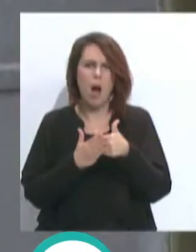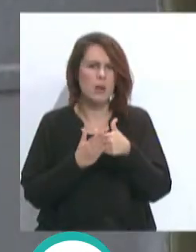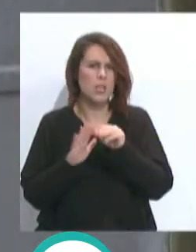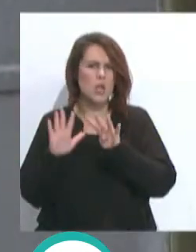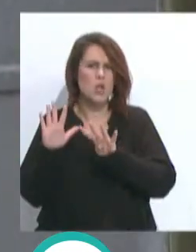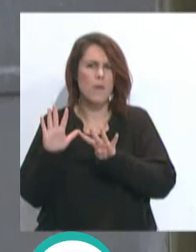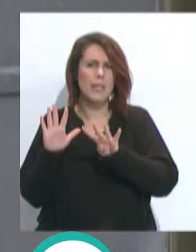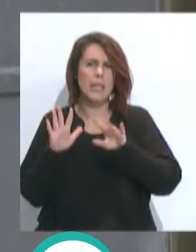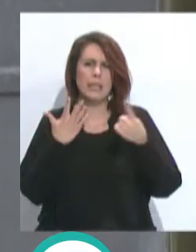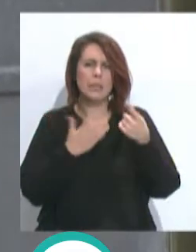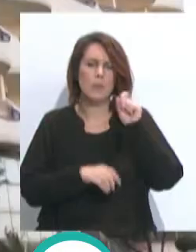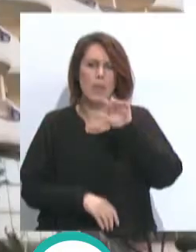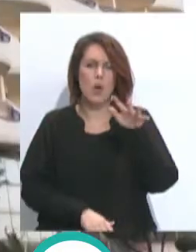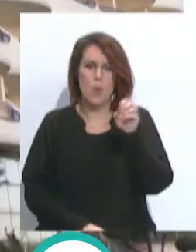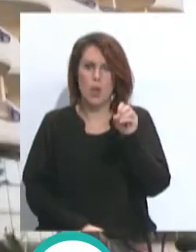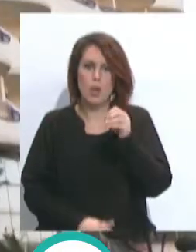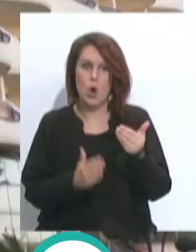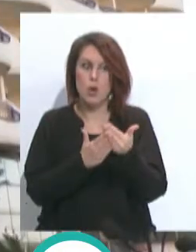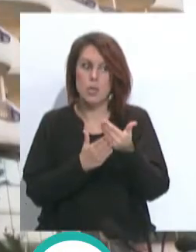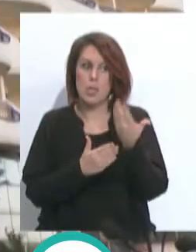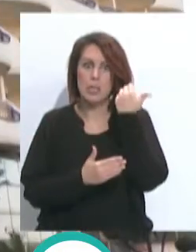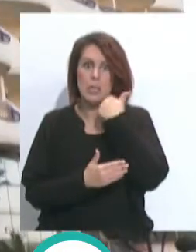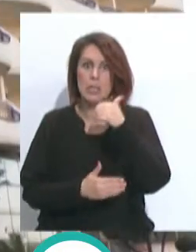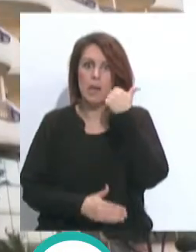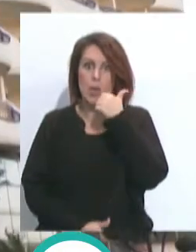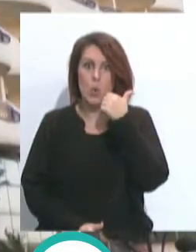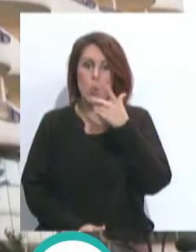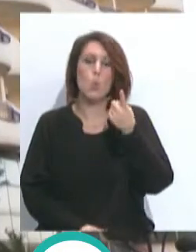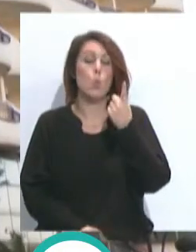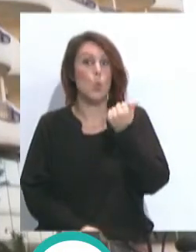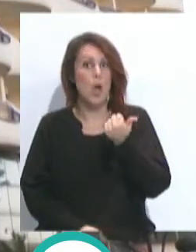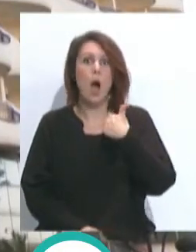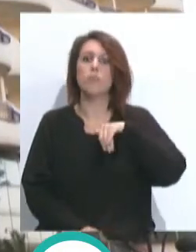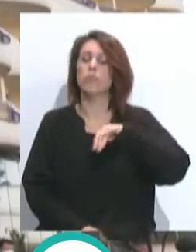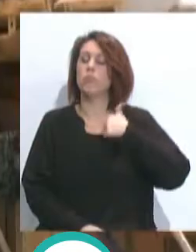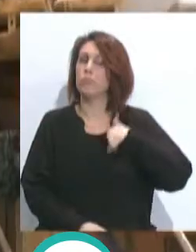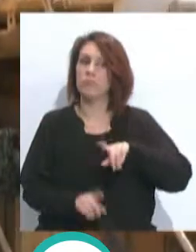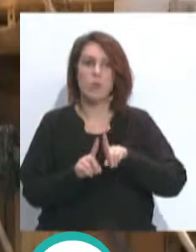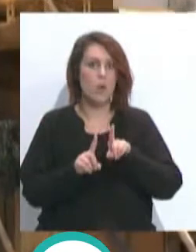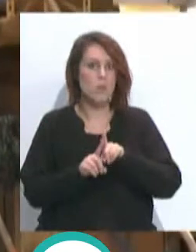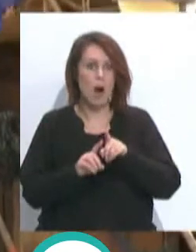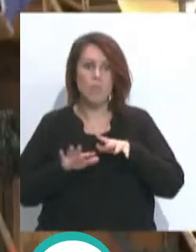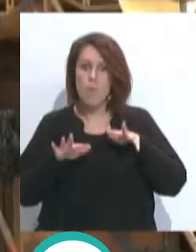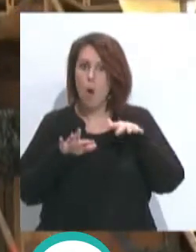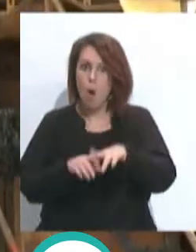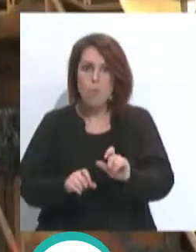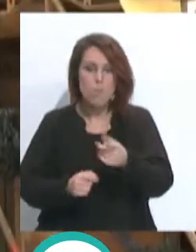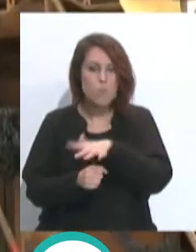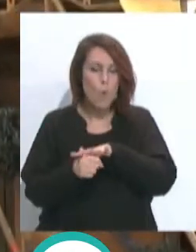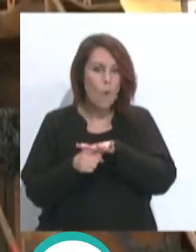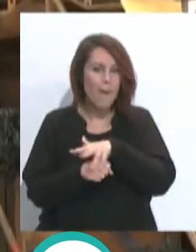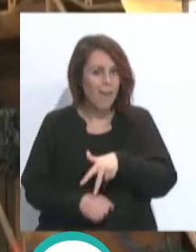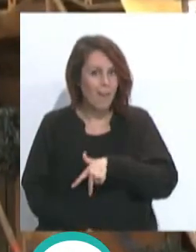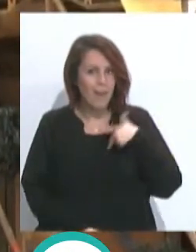del 96,5% en la jornada del sábado. Un día que resultó como el de mayor afluencia en general en toda la